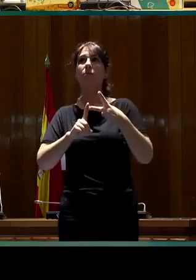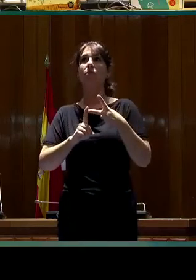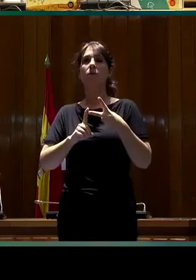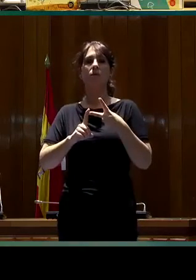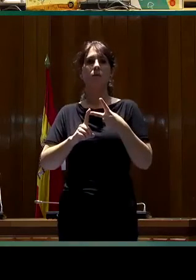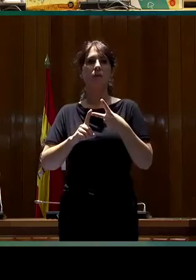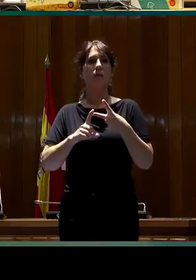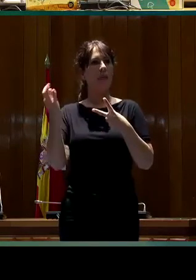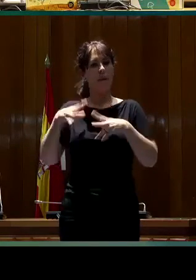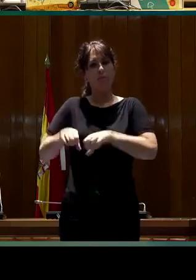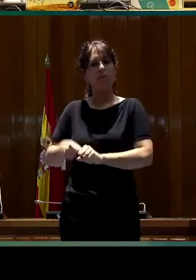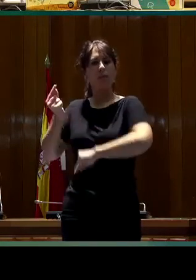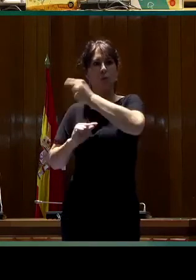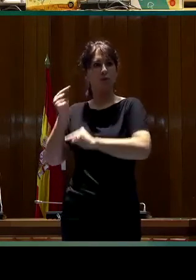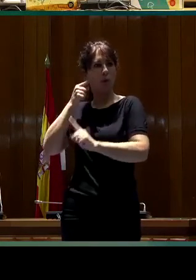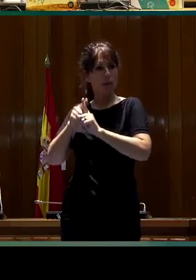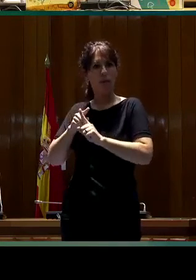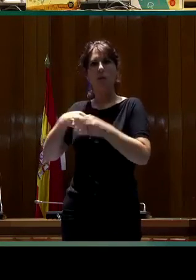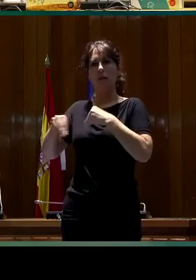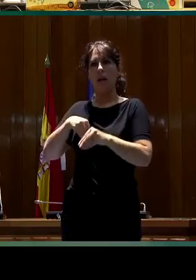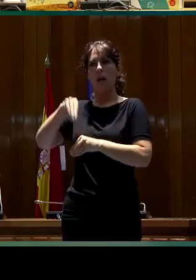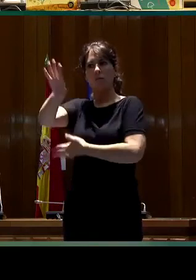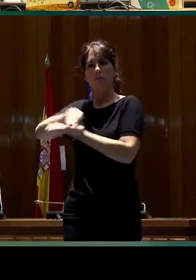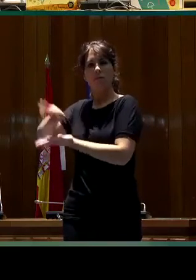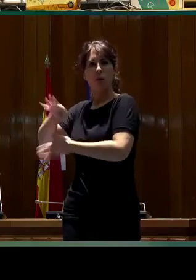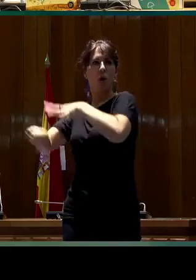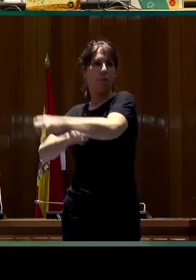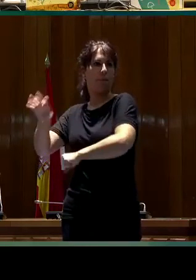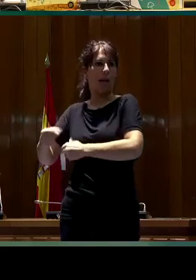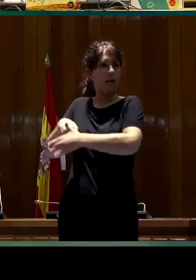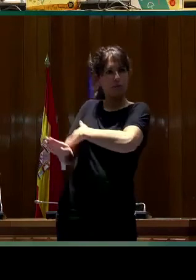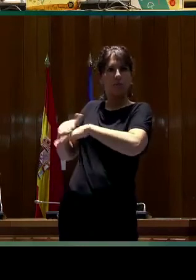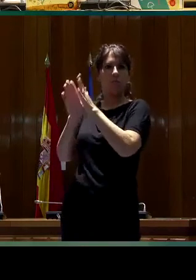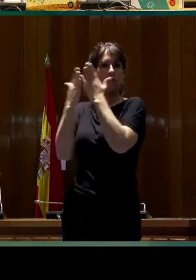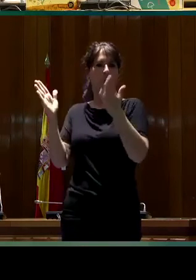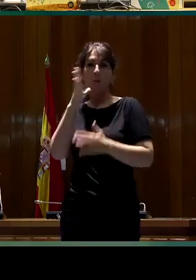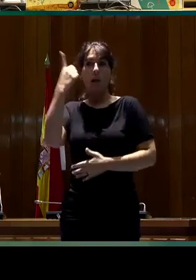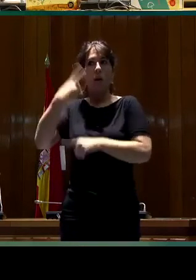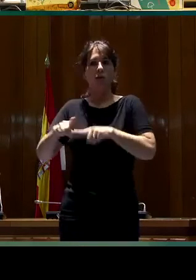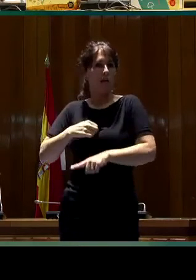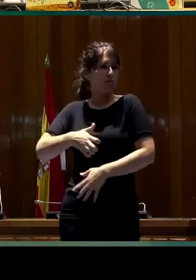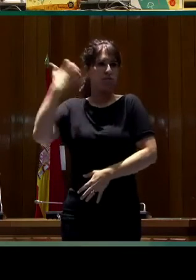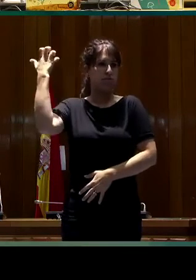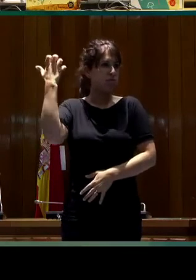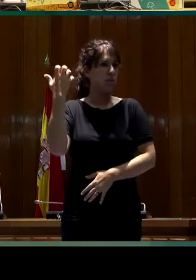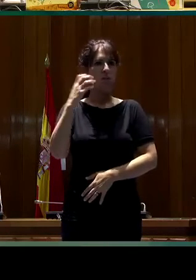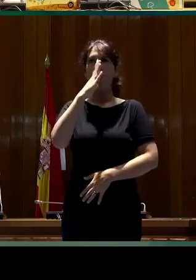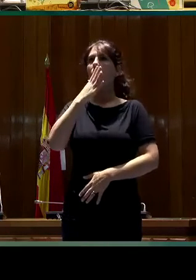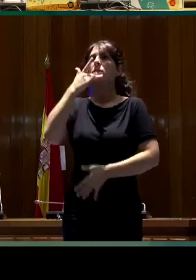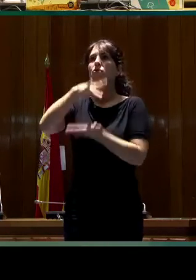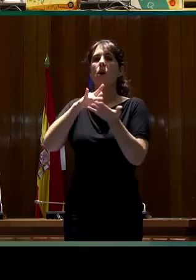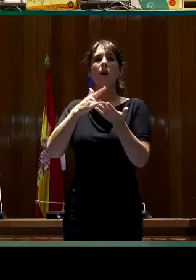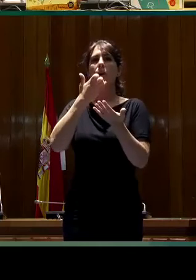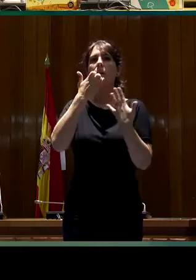un presupuesto para comprar este tipo de materiales. A mí, una de las cosas que me enerva es que me llegue pues, la